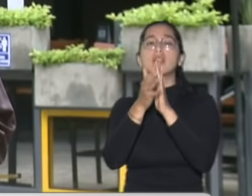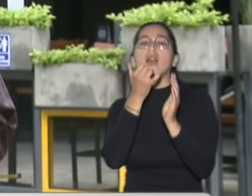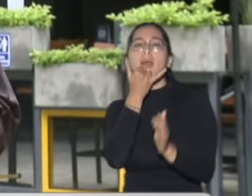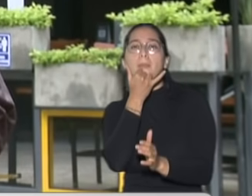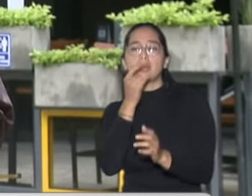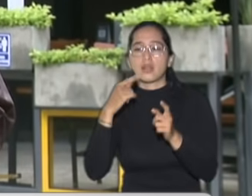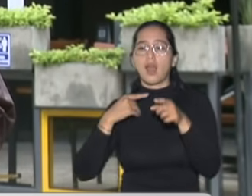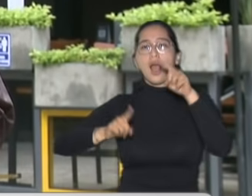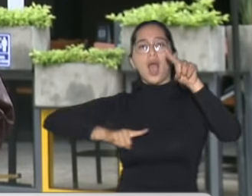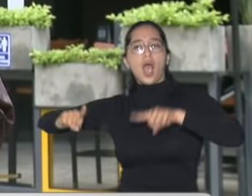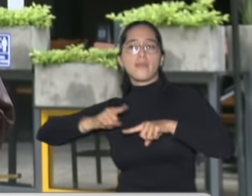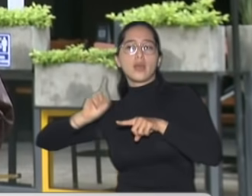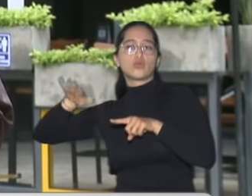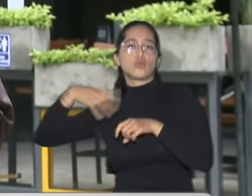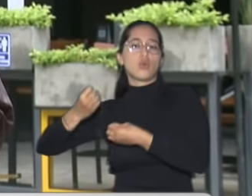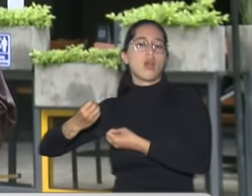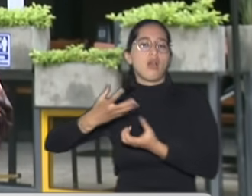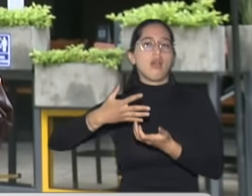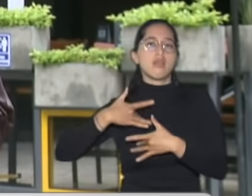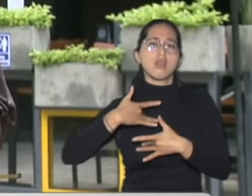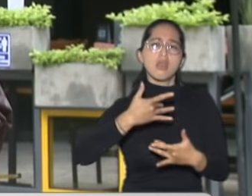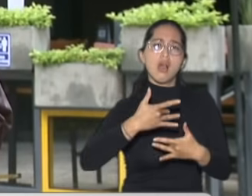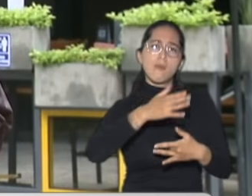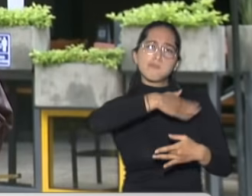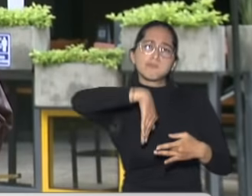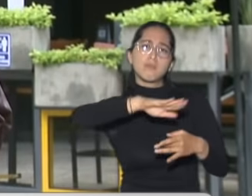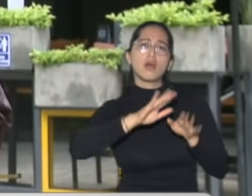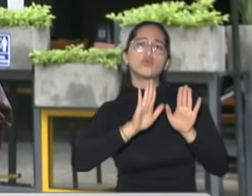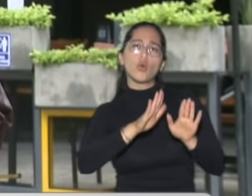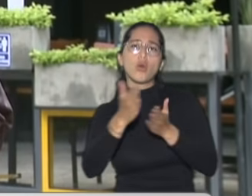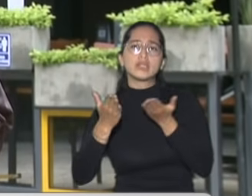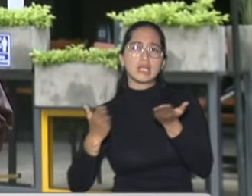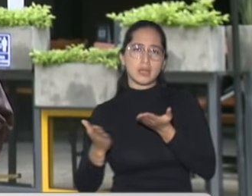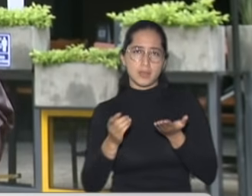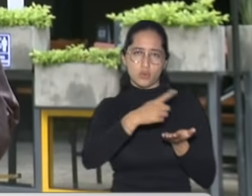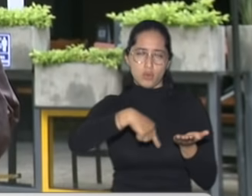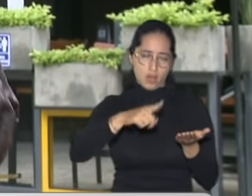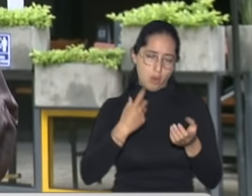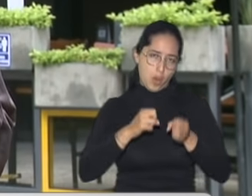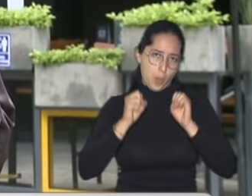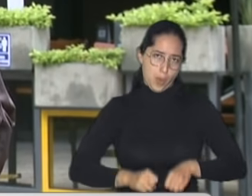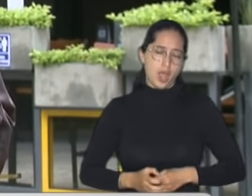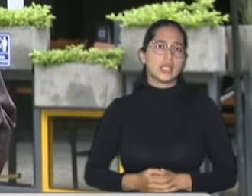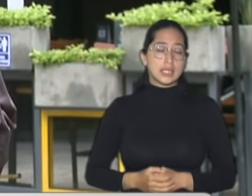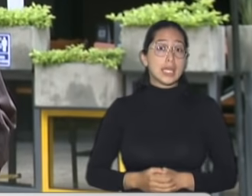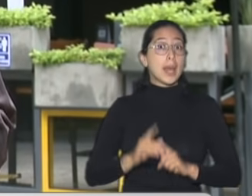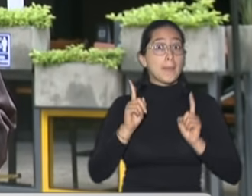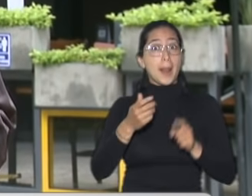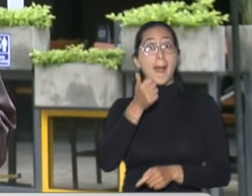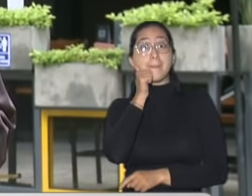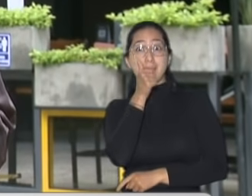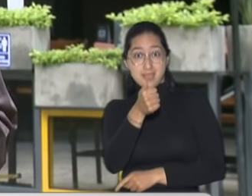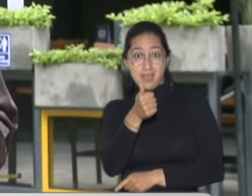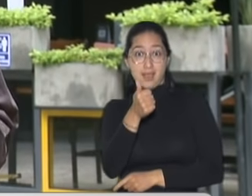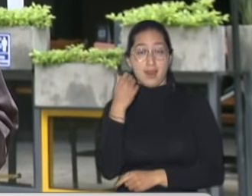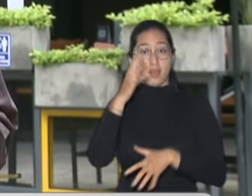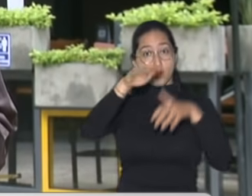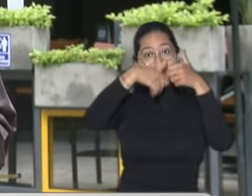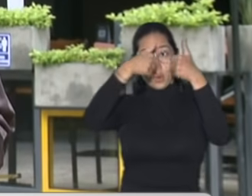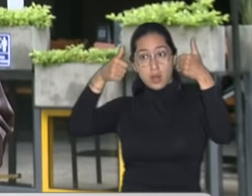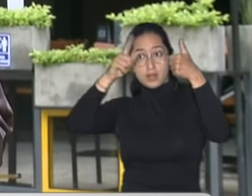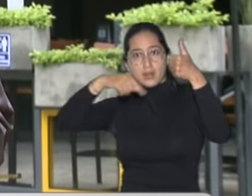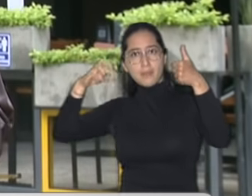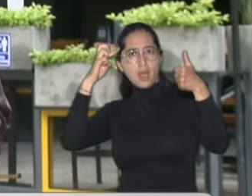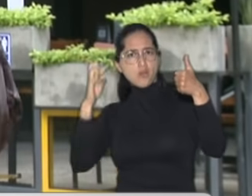servicios de manera directa para atender esta grave emergencia que se vive aquí en Cali. Mañana se reúnen las autoridades y los expertos